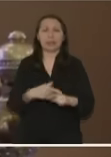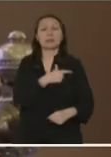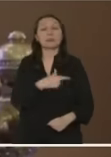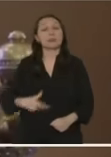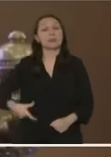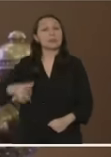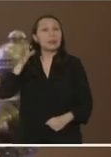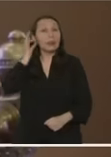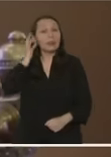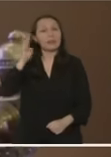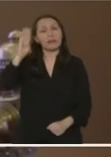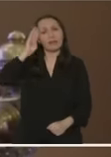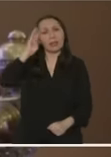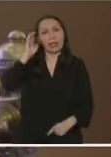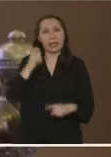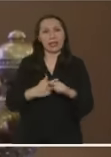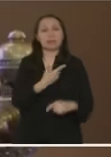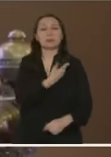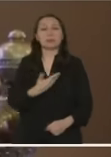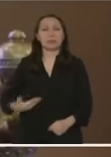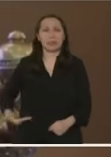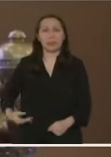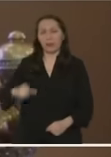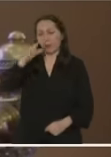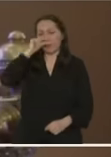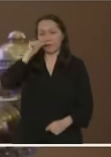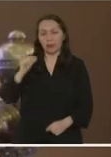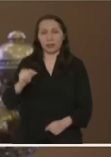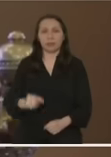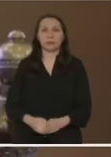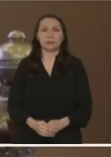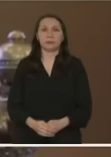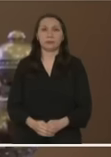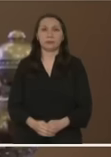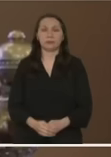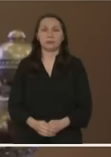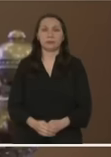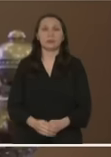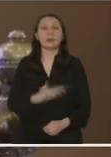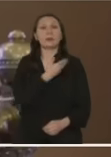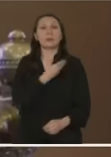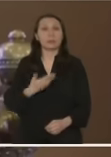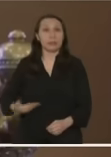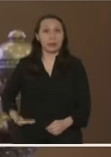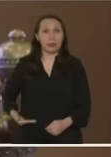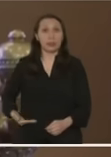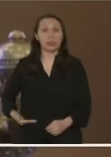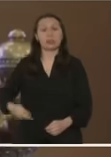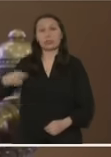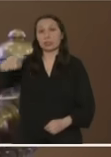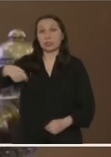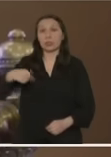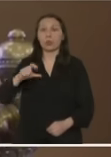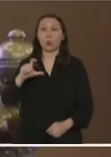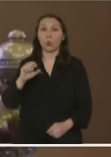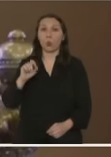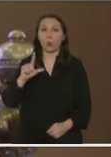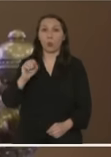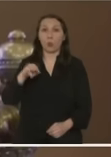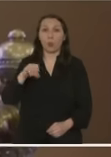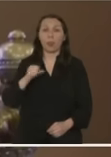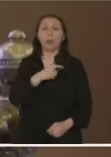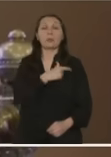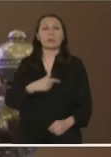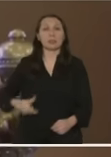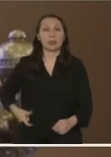expresidenta Michelle Bachelet, expresidente Eduardo Frei Ruiz Tagle, presidente del Senado Juan Antonio Coloma